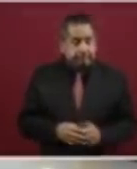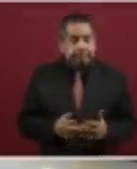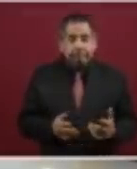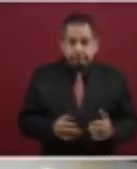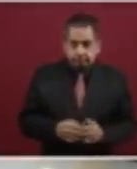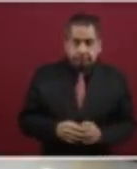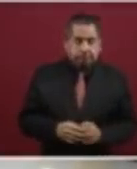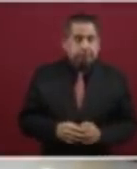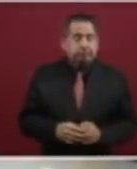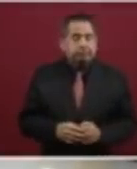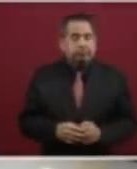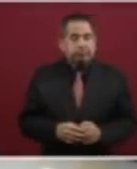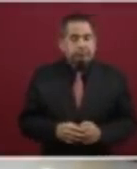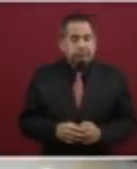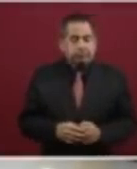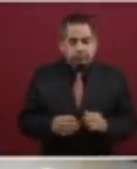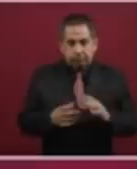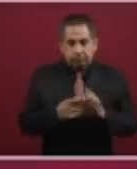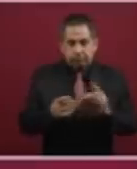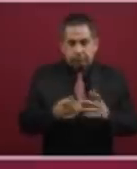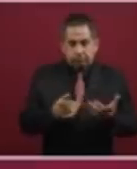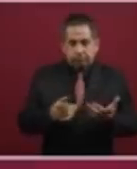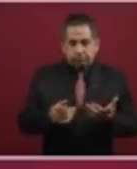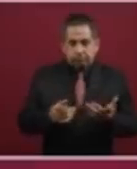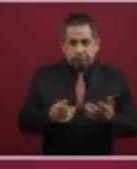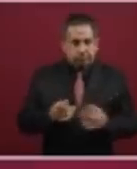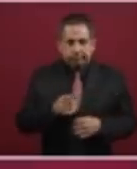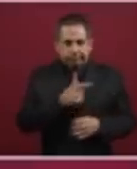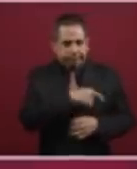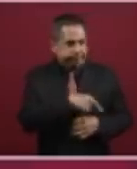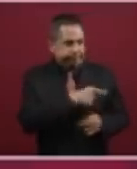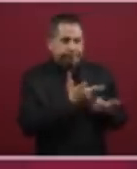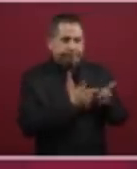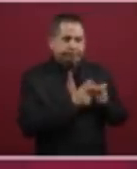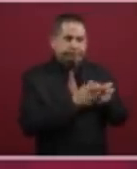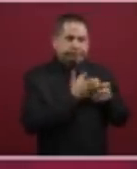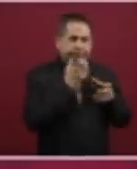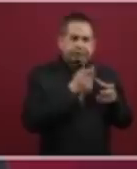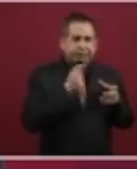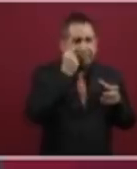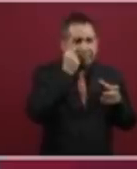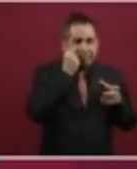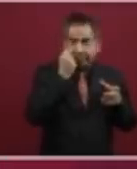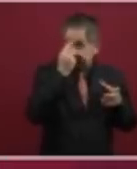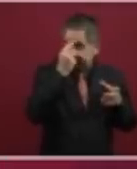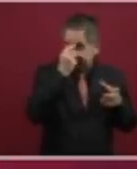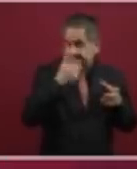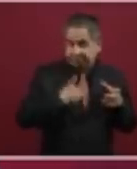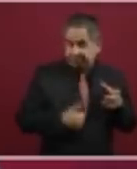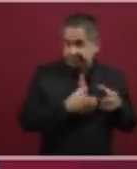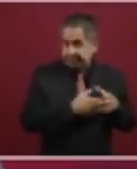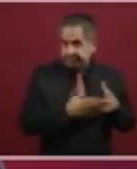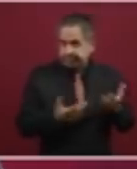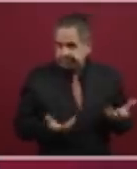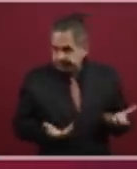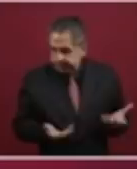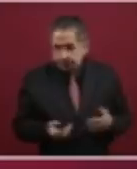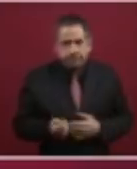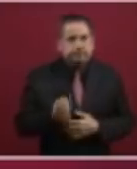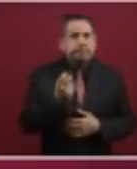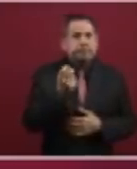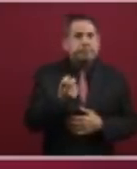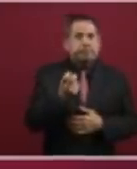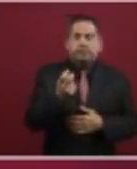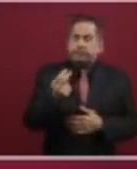Ah, y eso tampoco lo entienden los conservadores porque no les importa. De ahí la